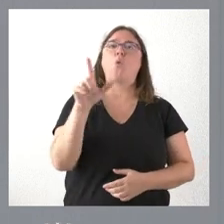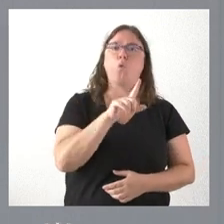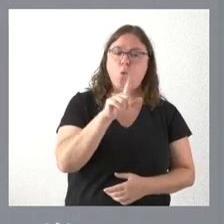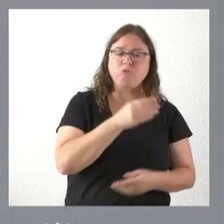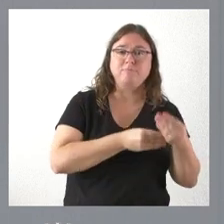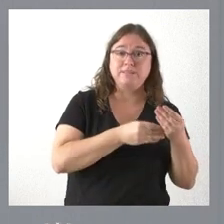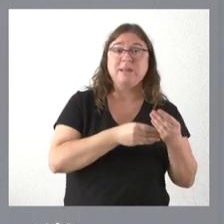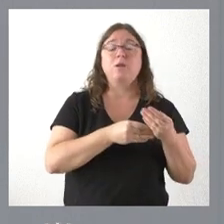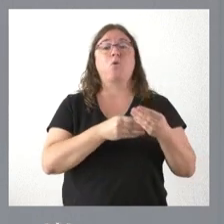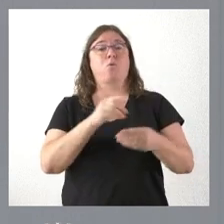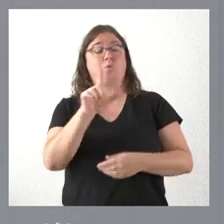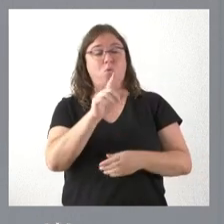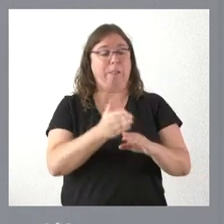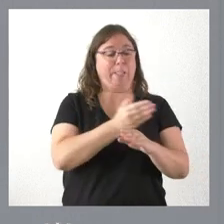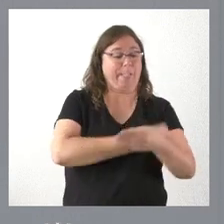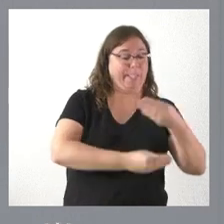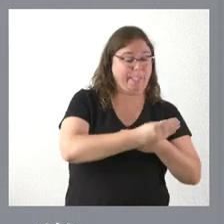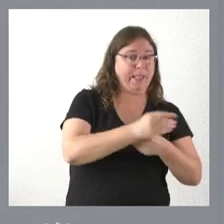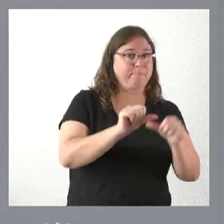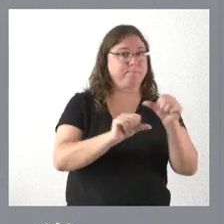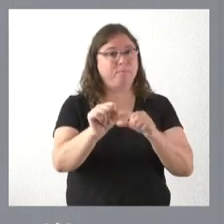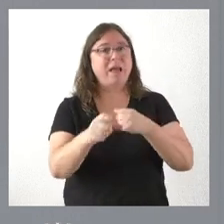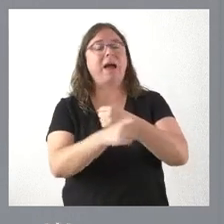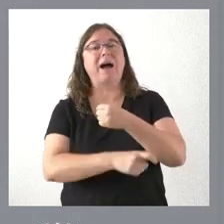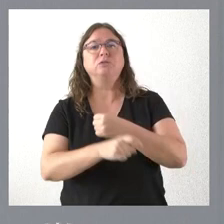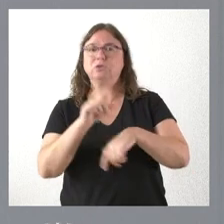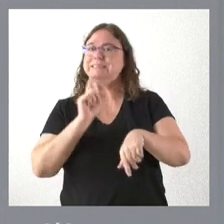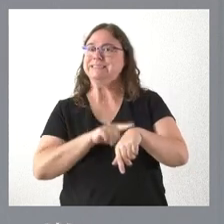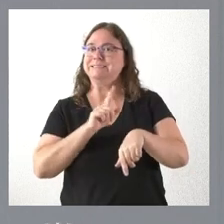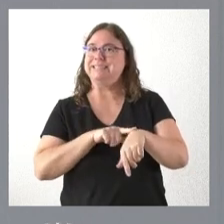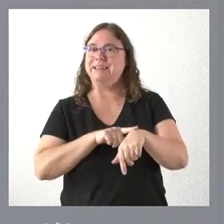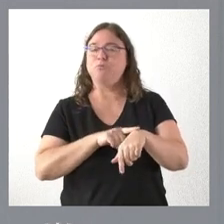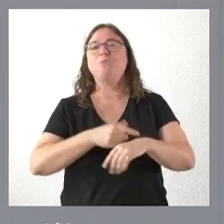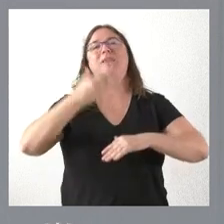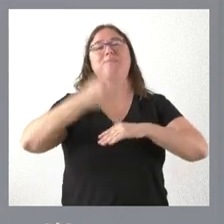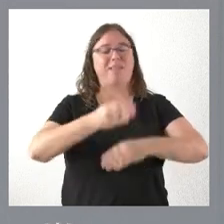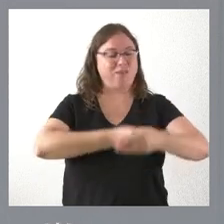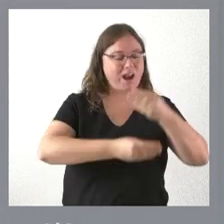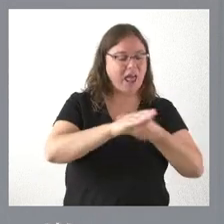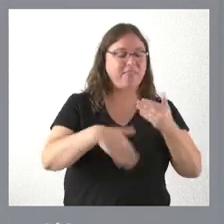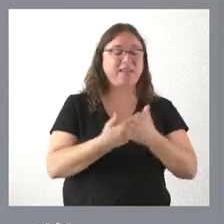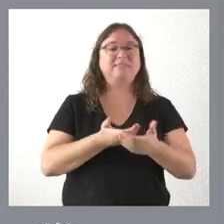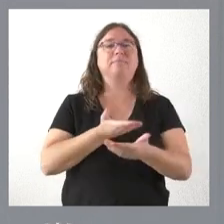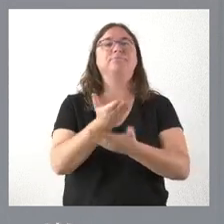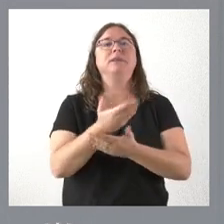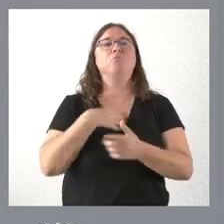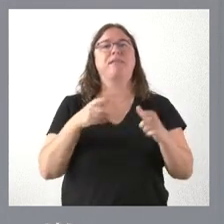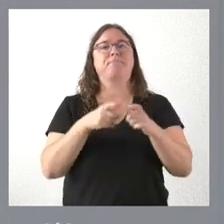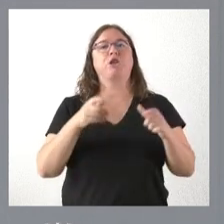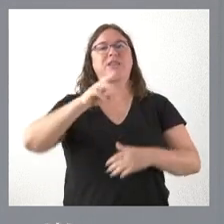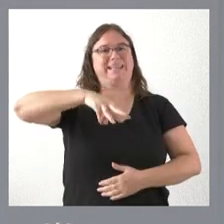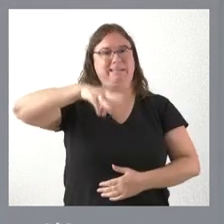las personas que han nacido en julio y agosto y lo que vamos en septiembre todavía está en condiciones de pedirlo porque hay tres meses desde el momento de nacimiento para esta solicitud